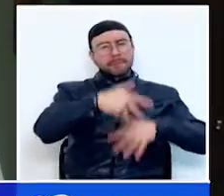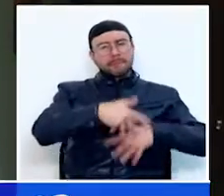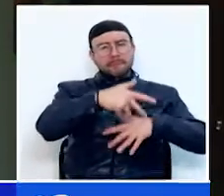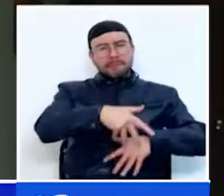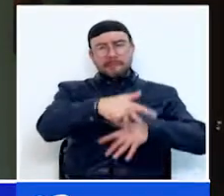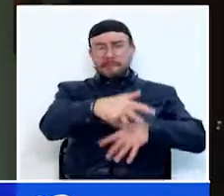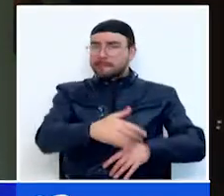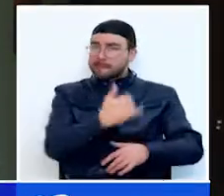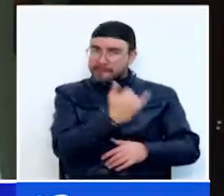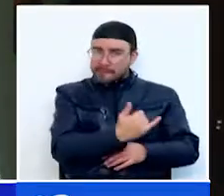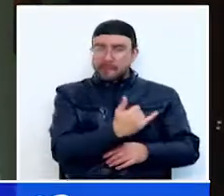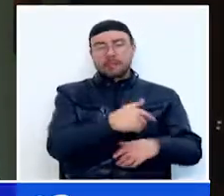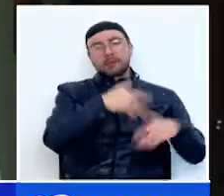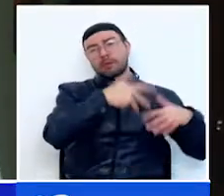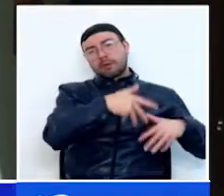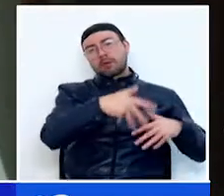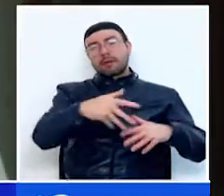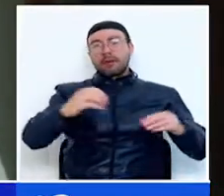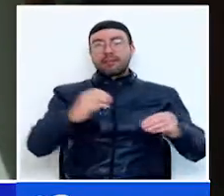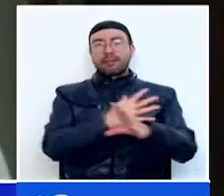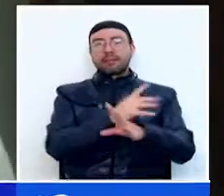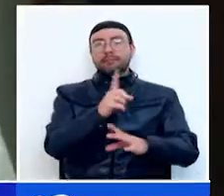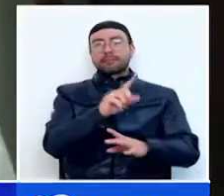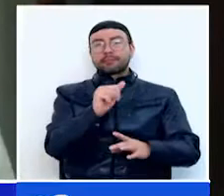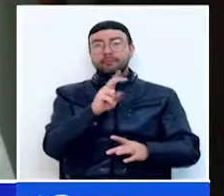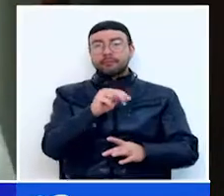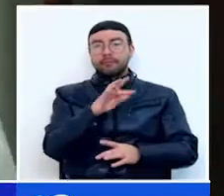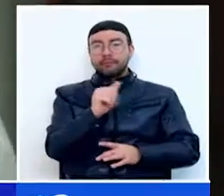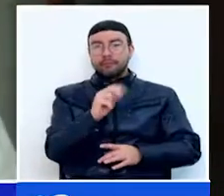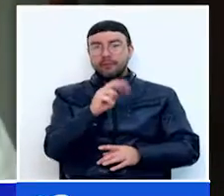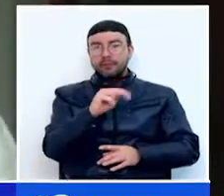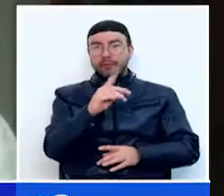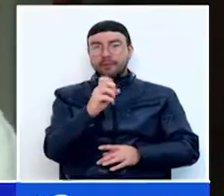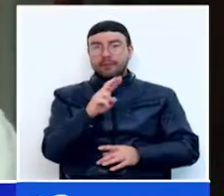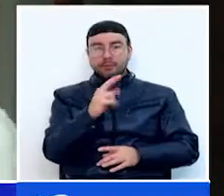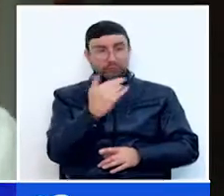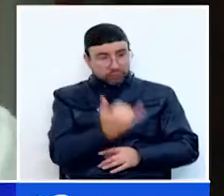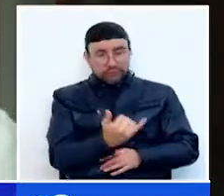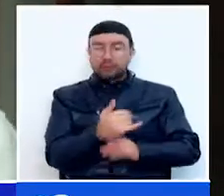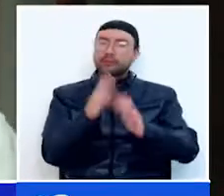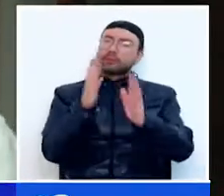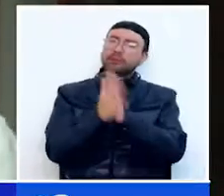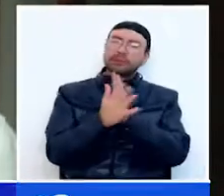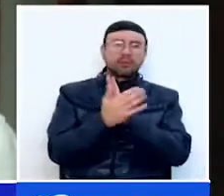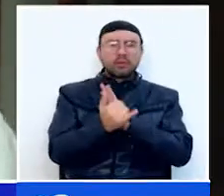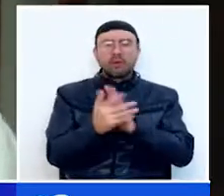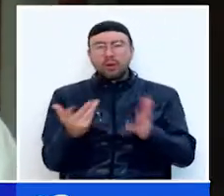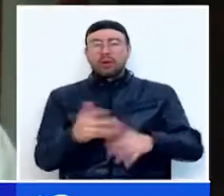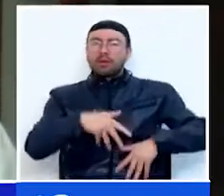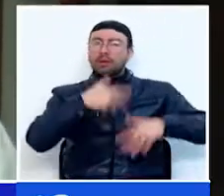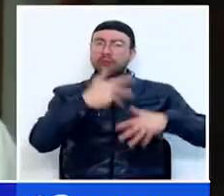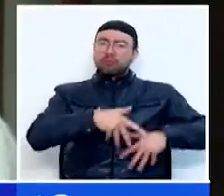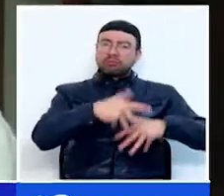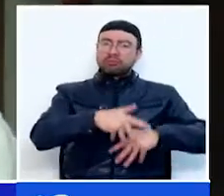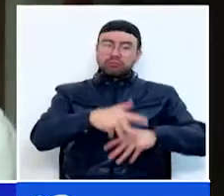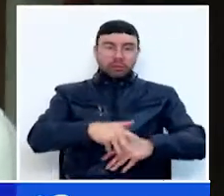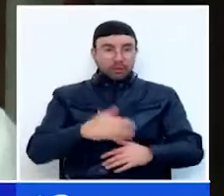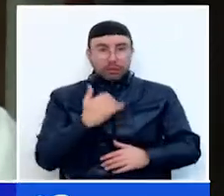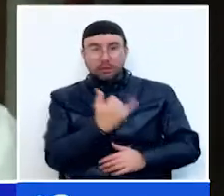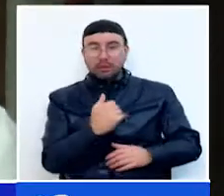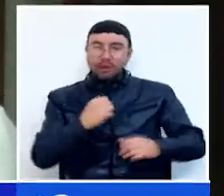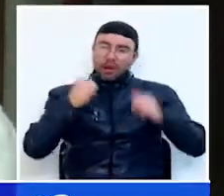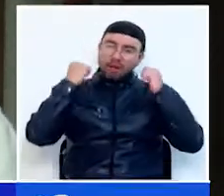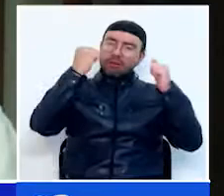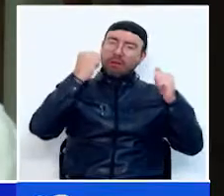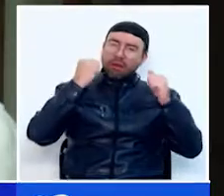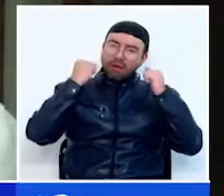concentración, dirigiéndose por toda la avenida Santander. Este es el avance que se tiene en todo lo que son las manifestaciones y las protestas que se vienen